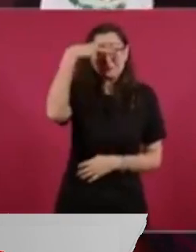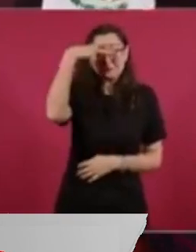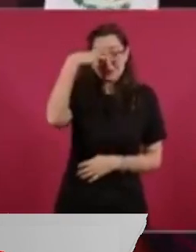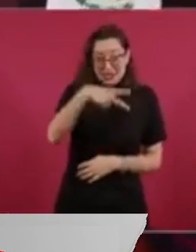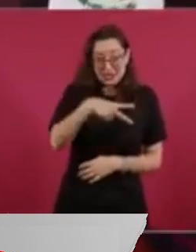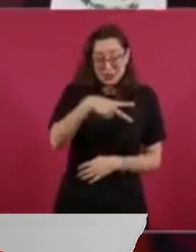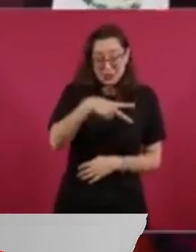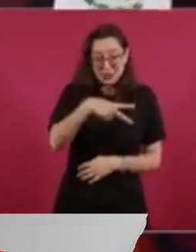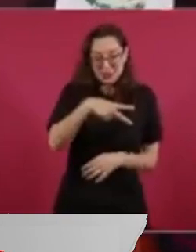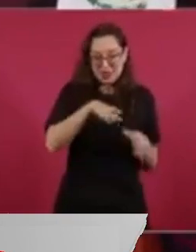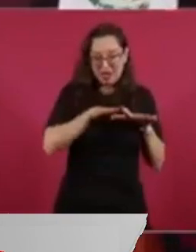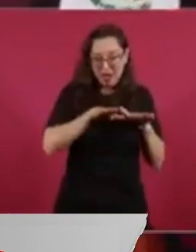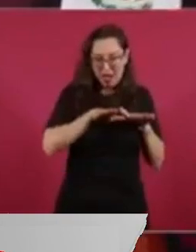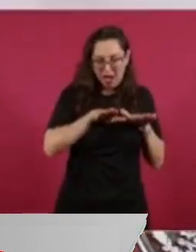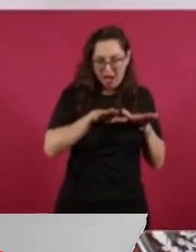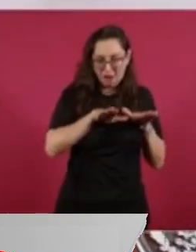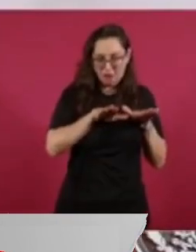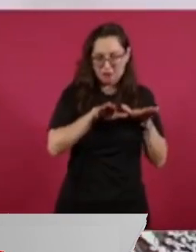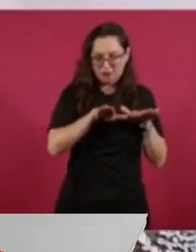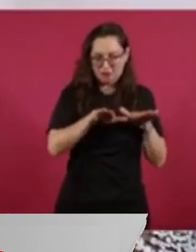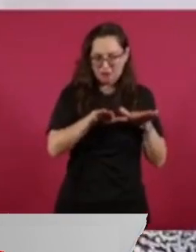no fue esa, es